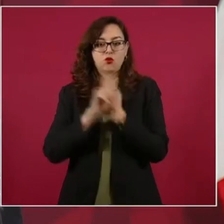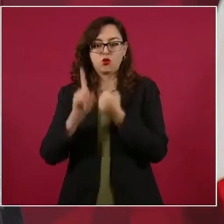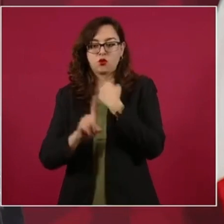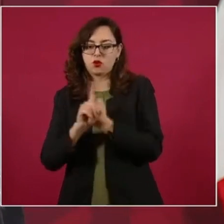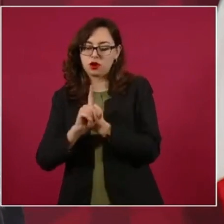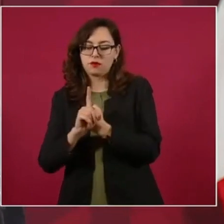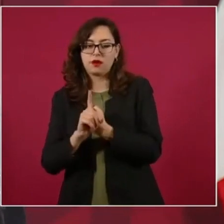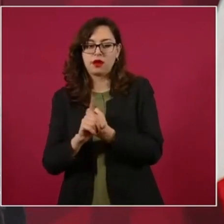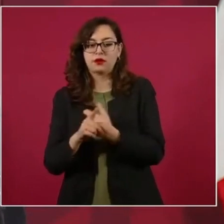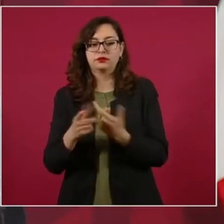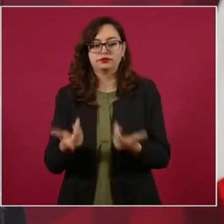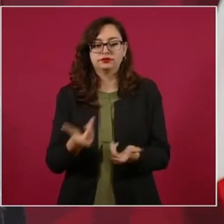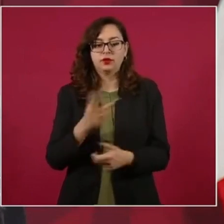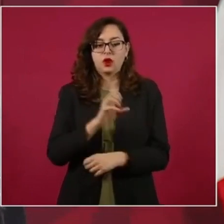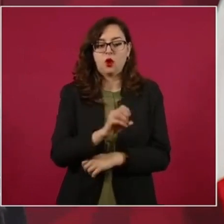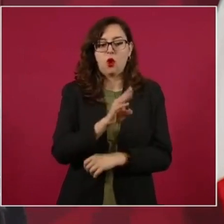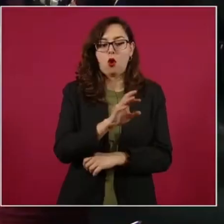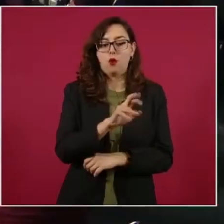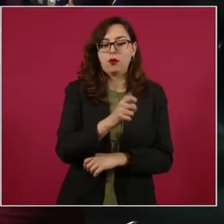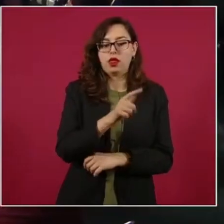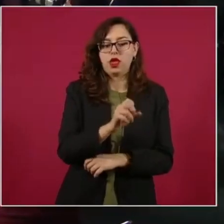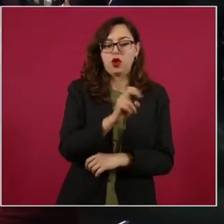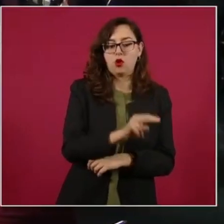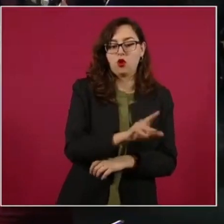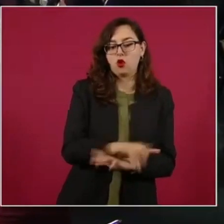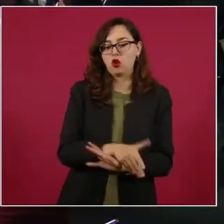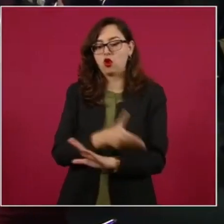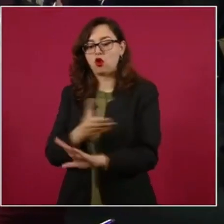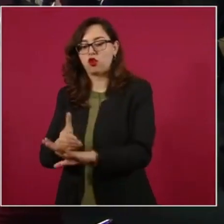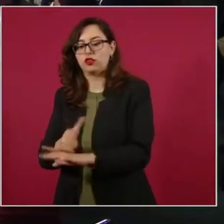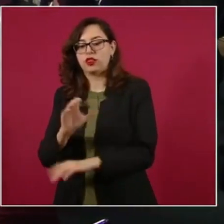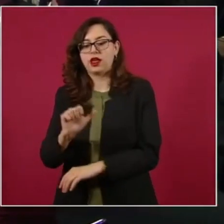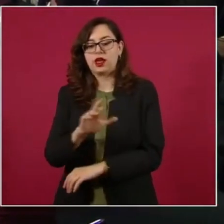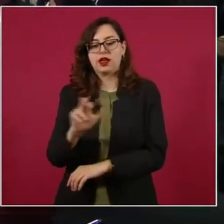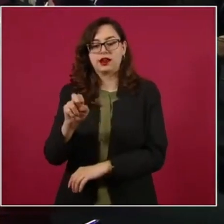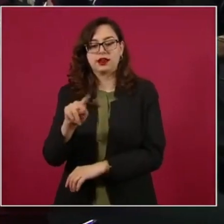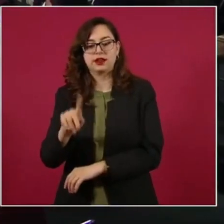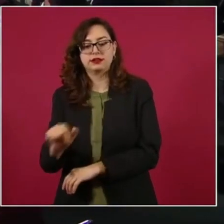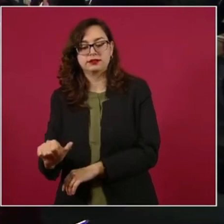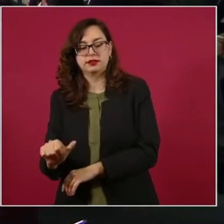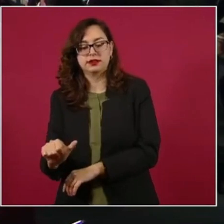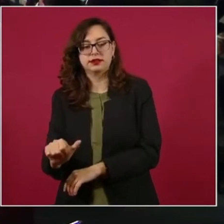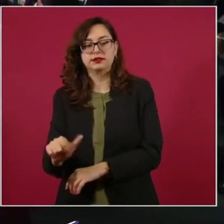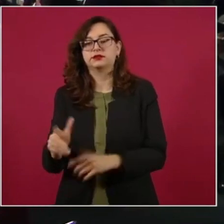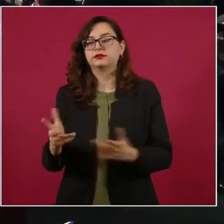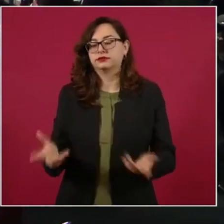contra don Venustiano. Él sale de la Ciudad de México